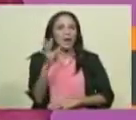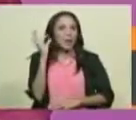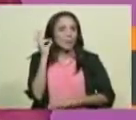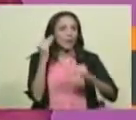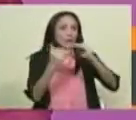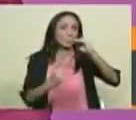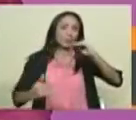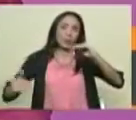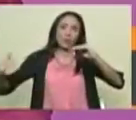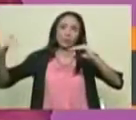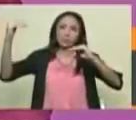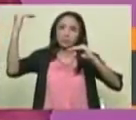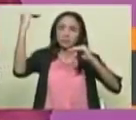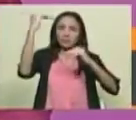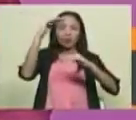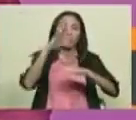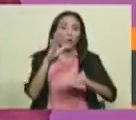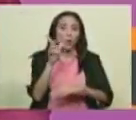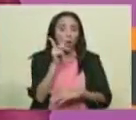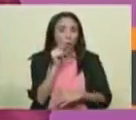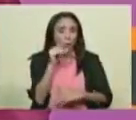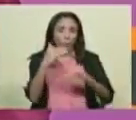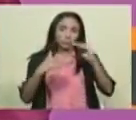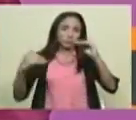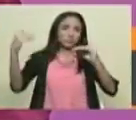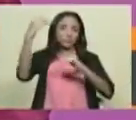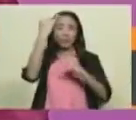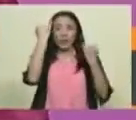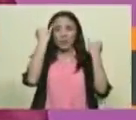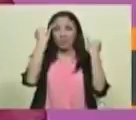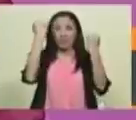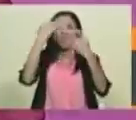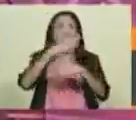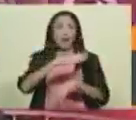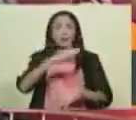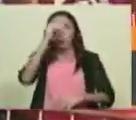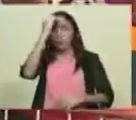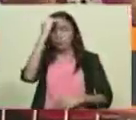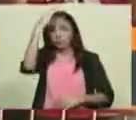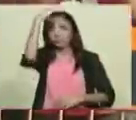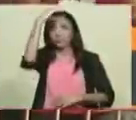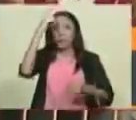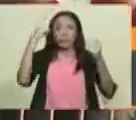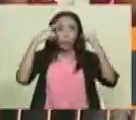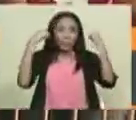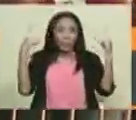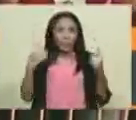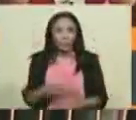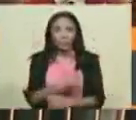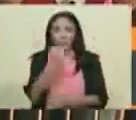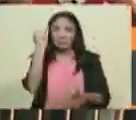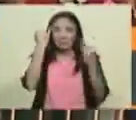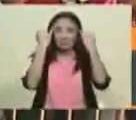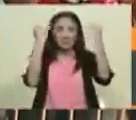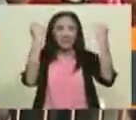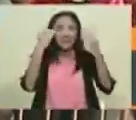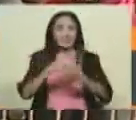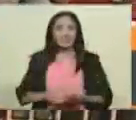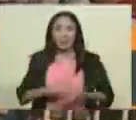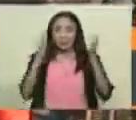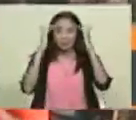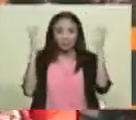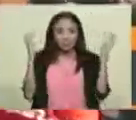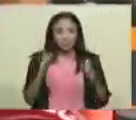superior a cualquier hombre en su sensibilidad, en su capacidad, en su inteligencia, en su entrega, en su